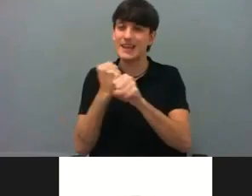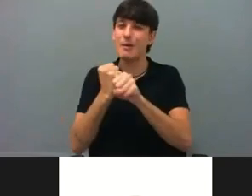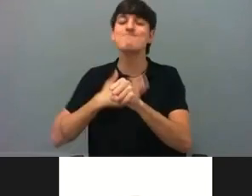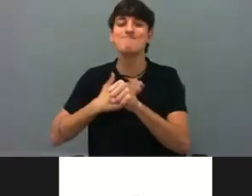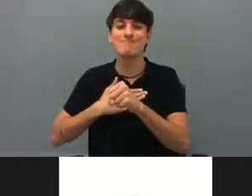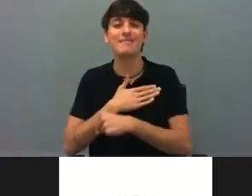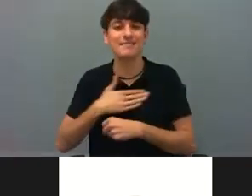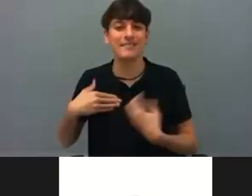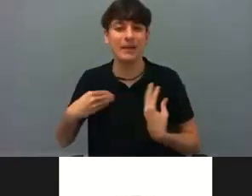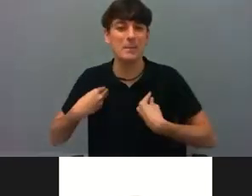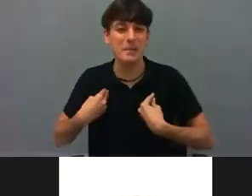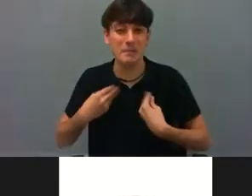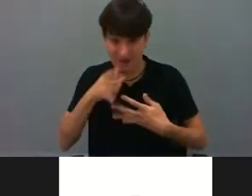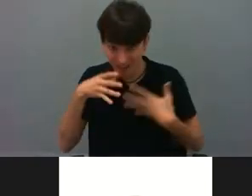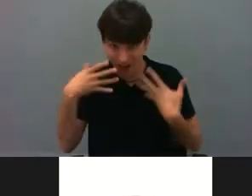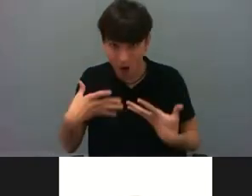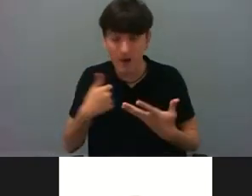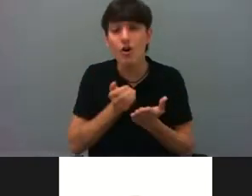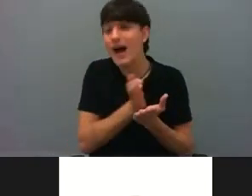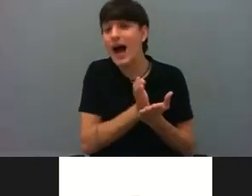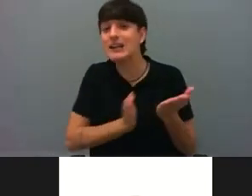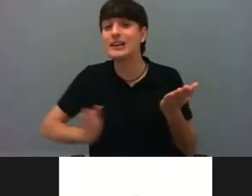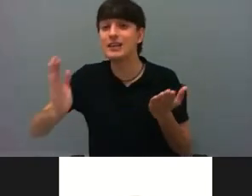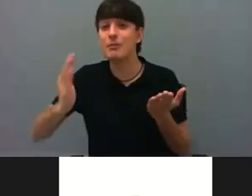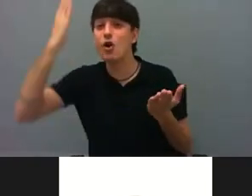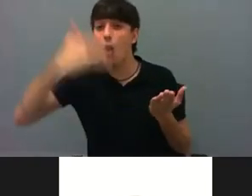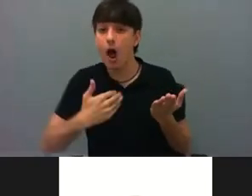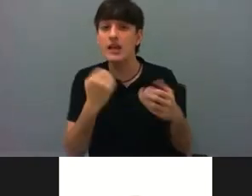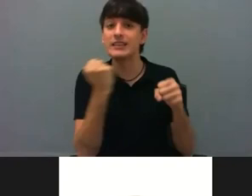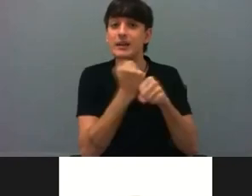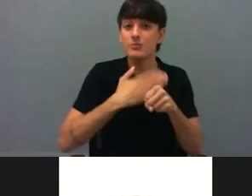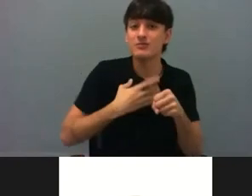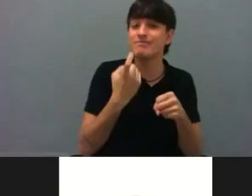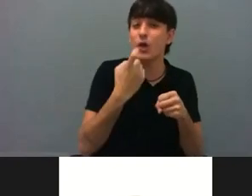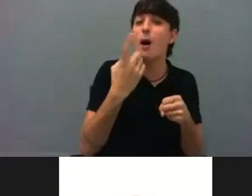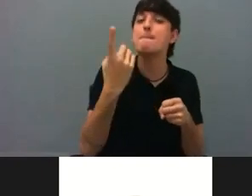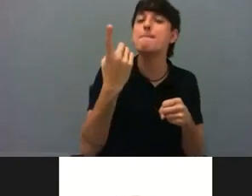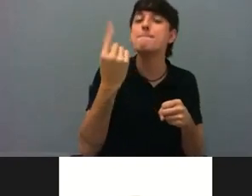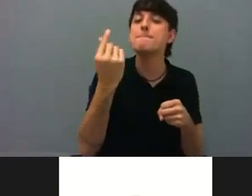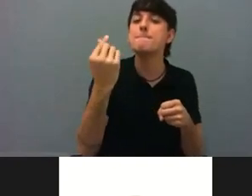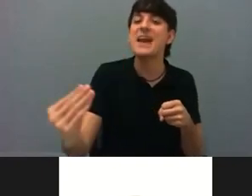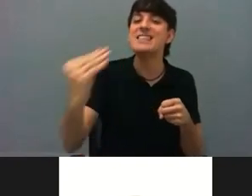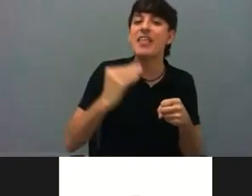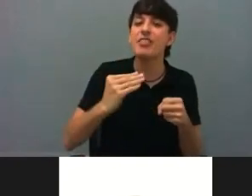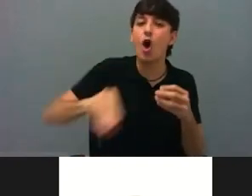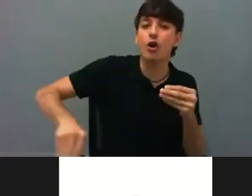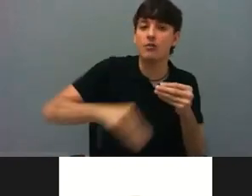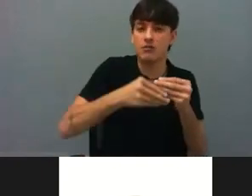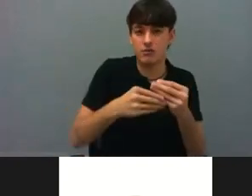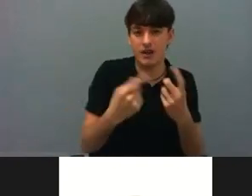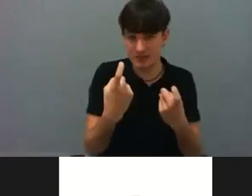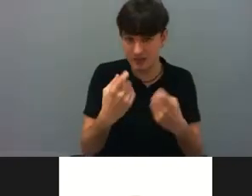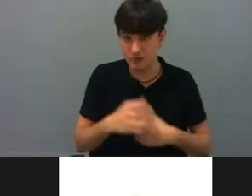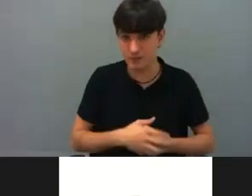este momento no tengo alternativa que complementar mi trabajo con una prestación. Si yo tuviera